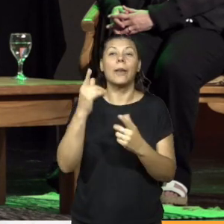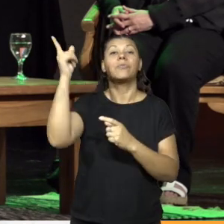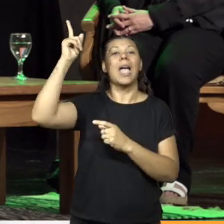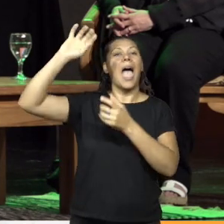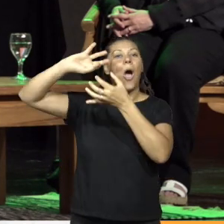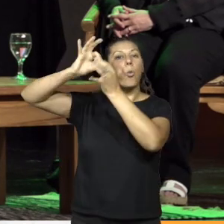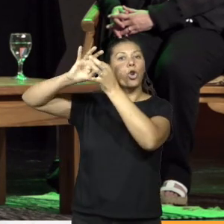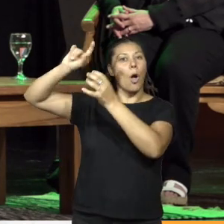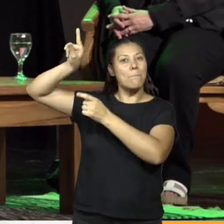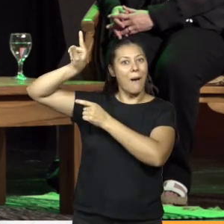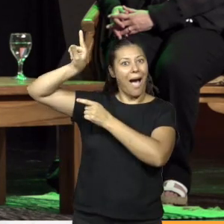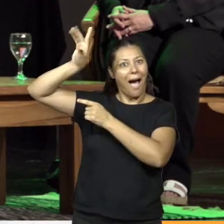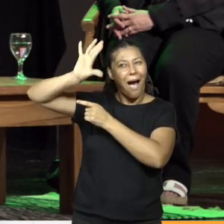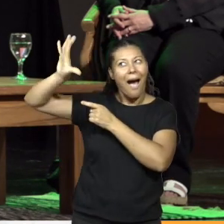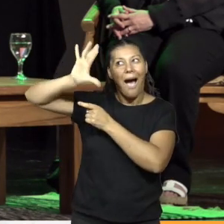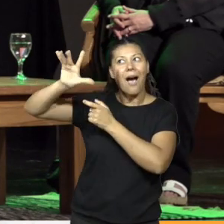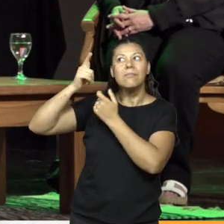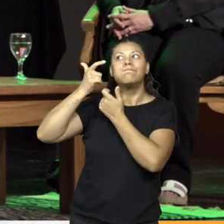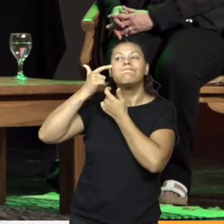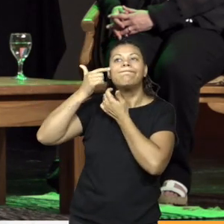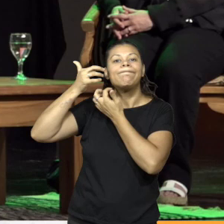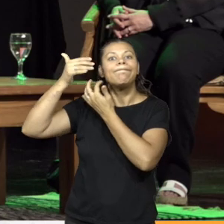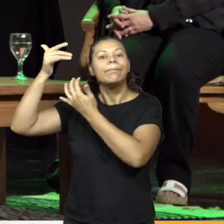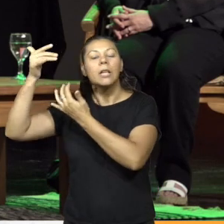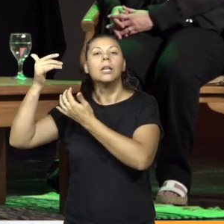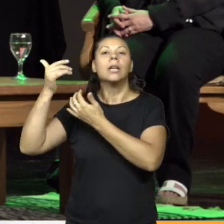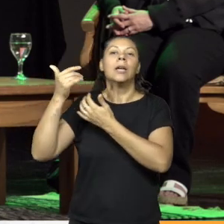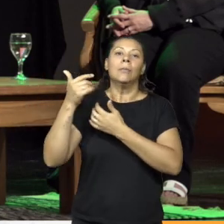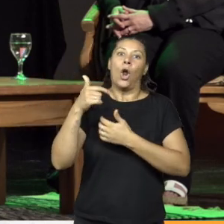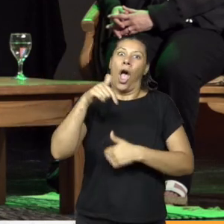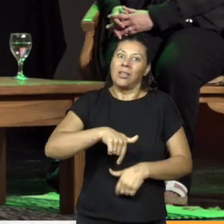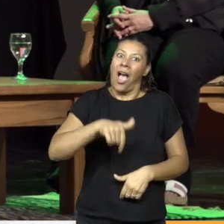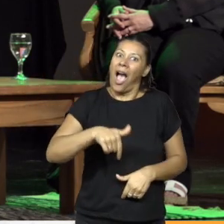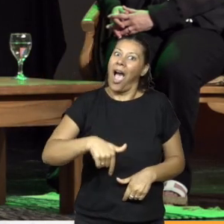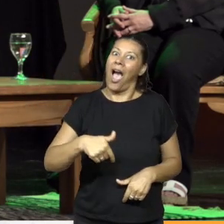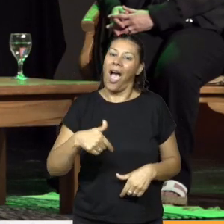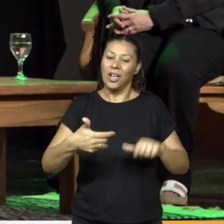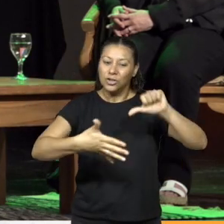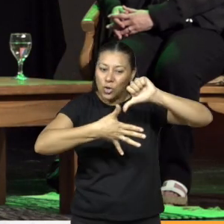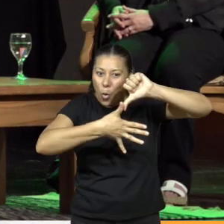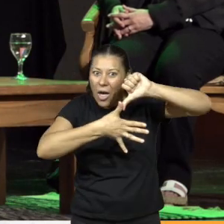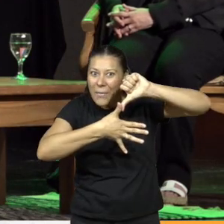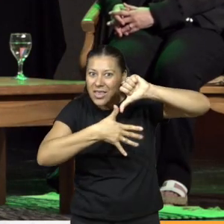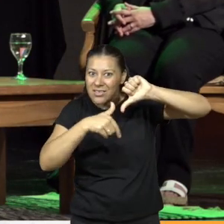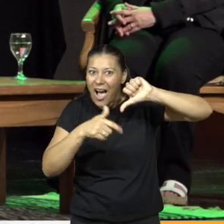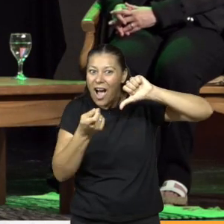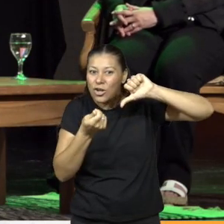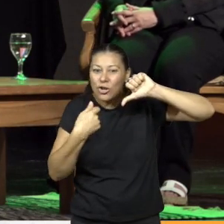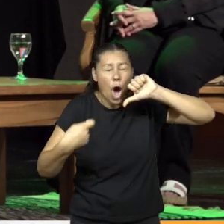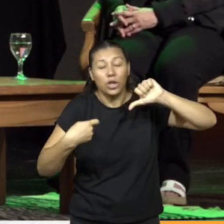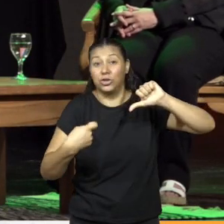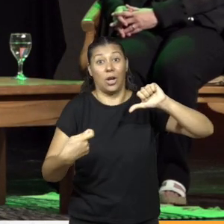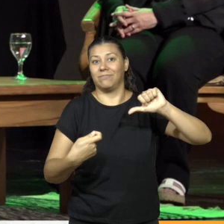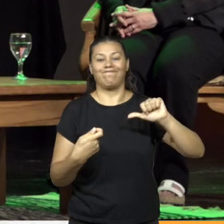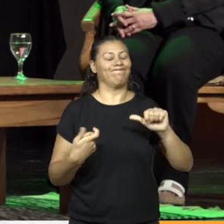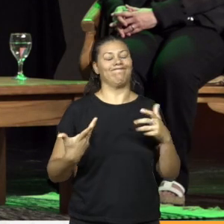Latina con unos costos que para la gestión pública son, para Sudamérica no es aplicable. Ponele, para un